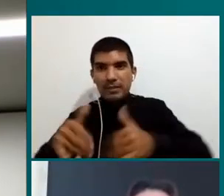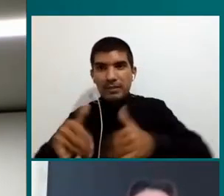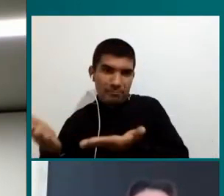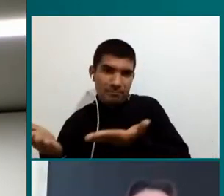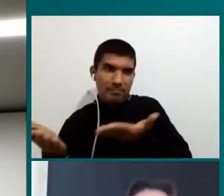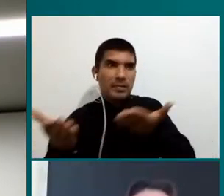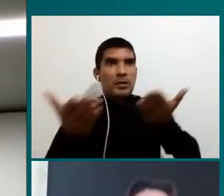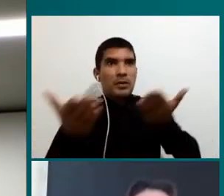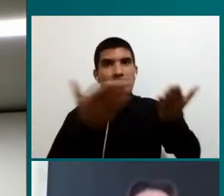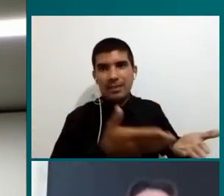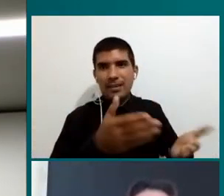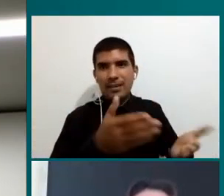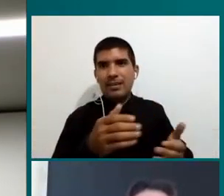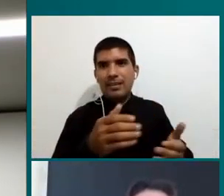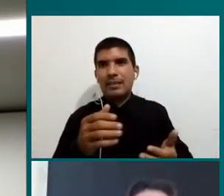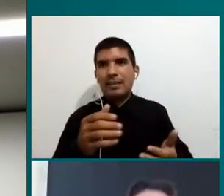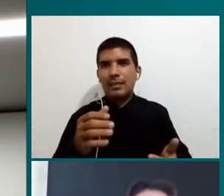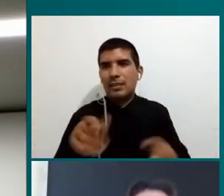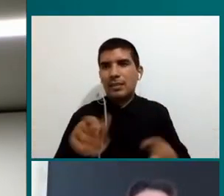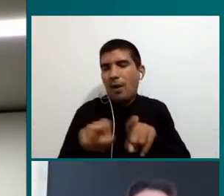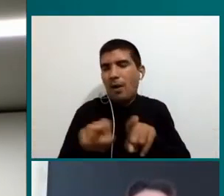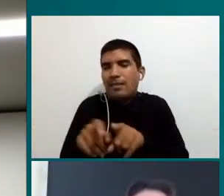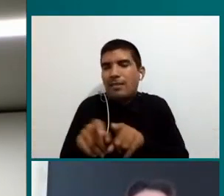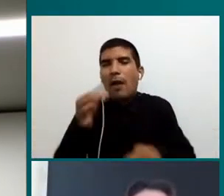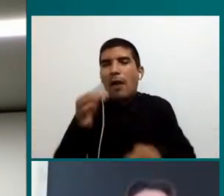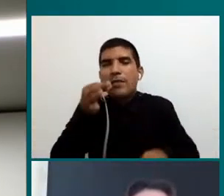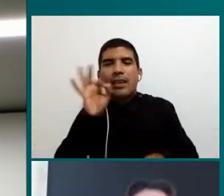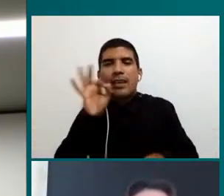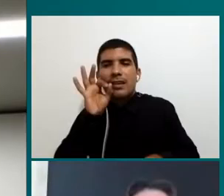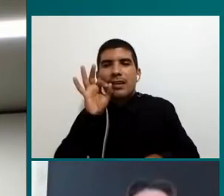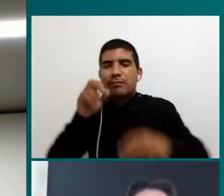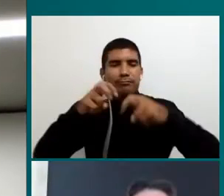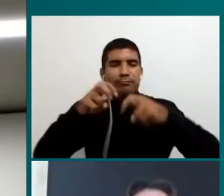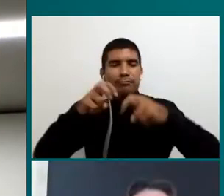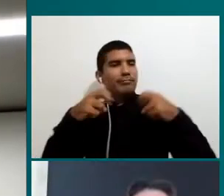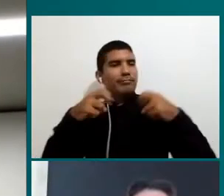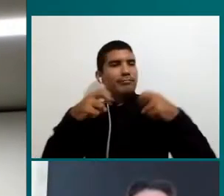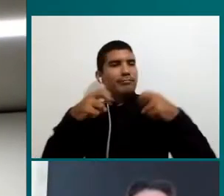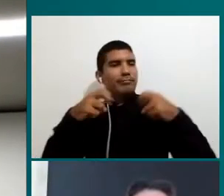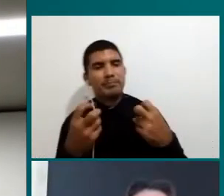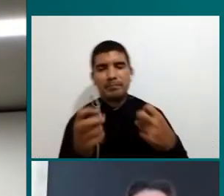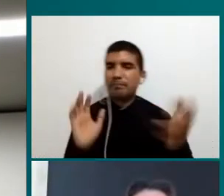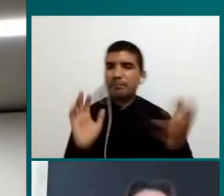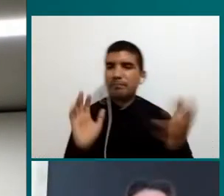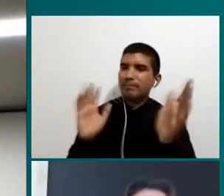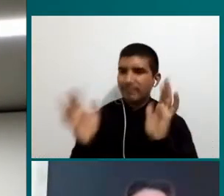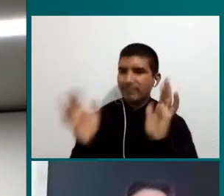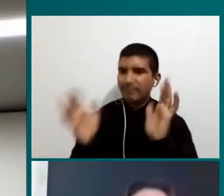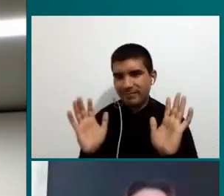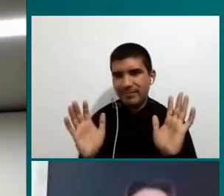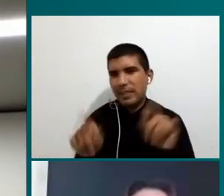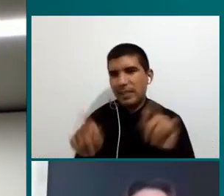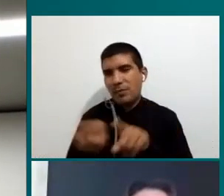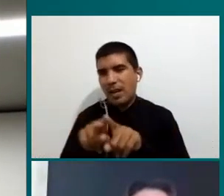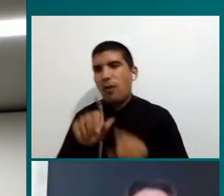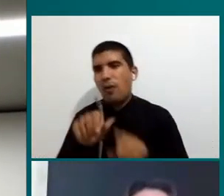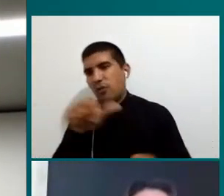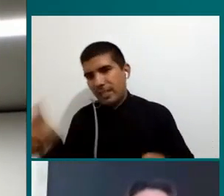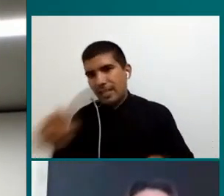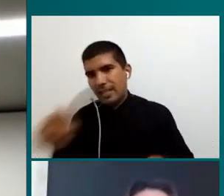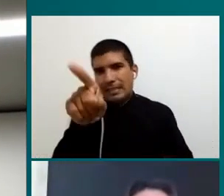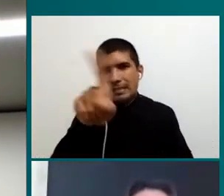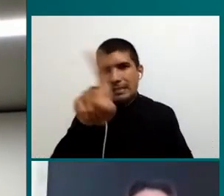Los invitamos a pasar a la sala que tenemos destinada para esto. La sala se llama